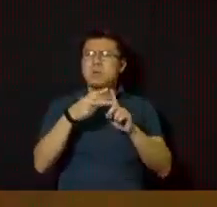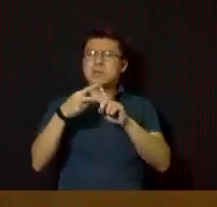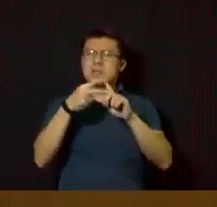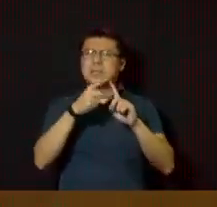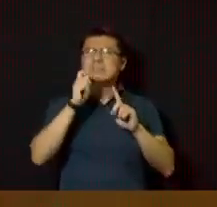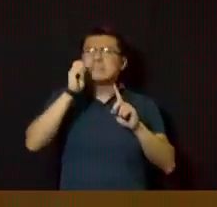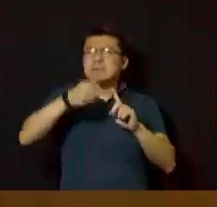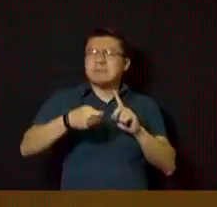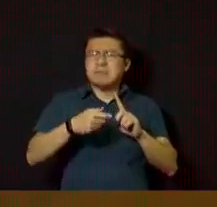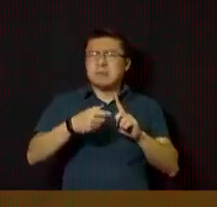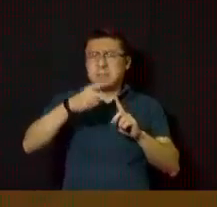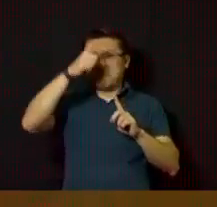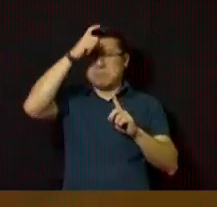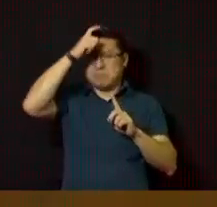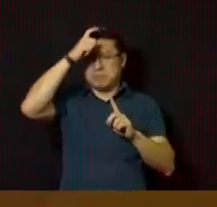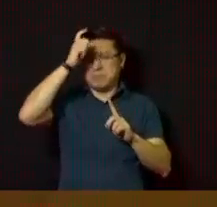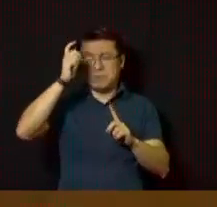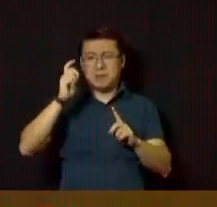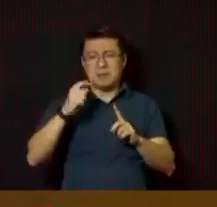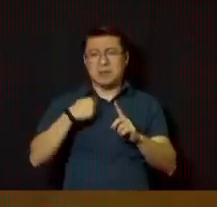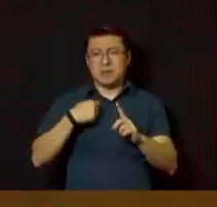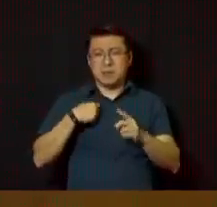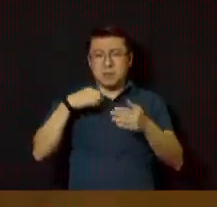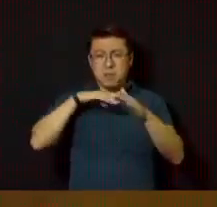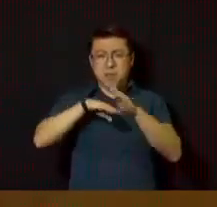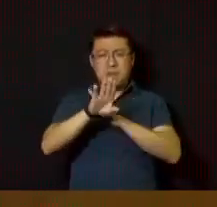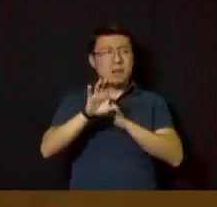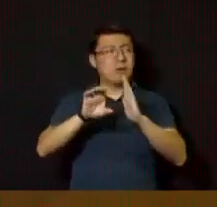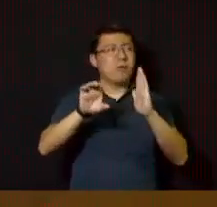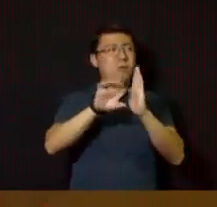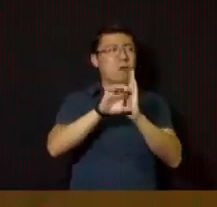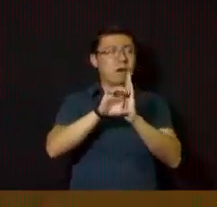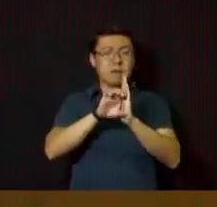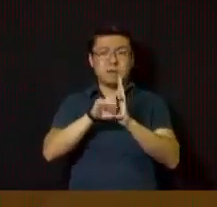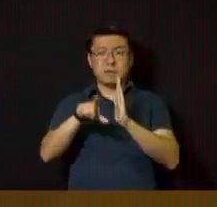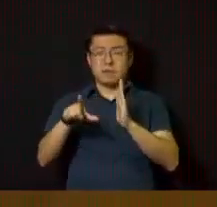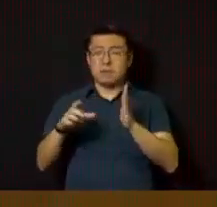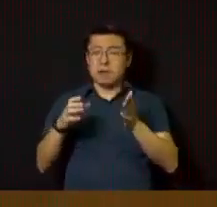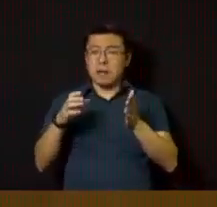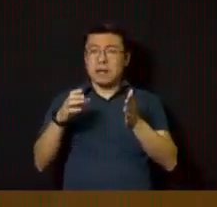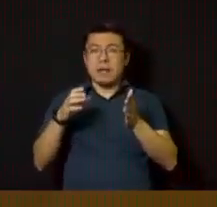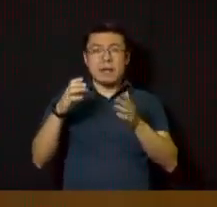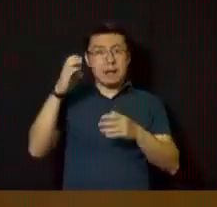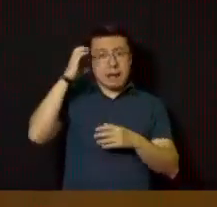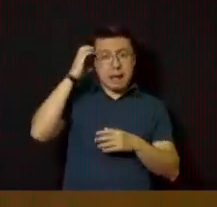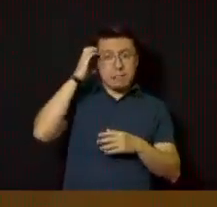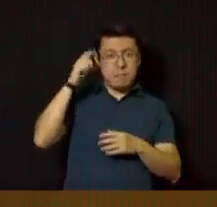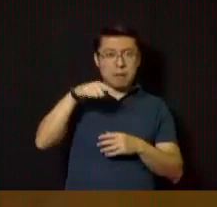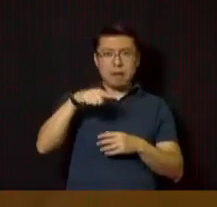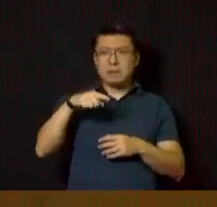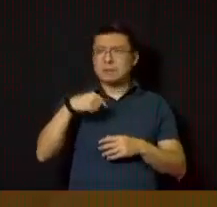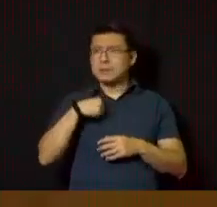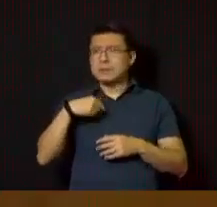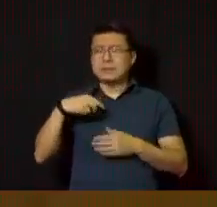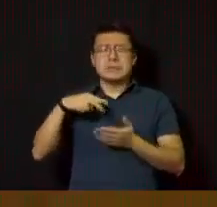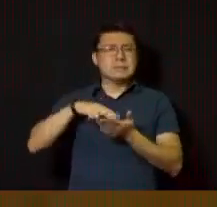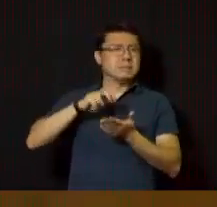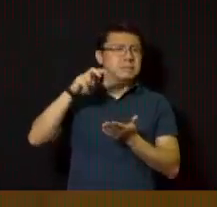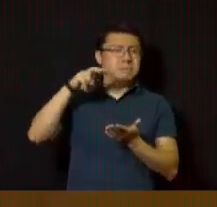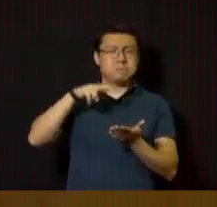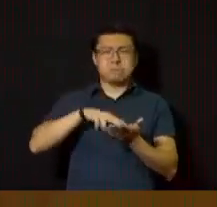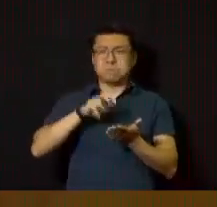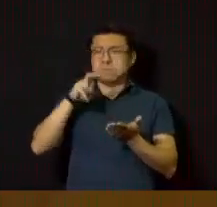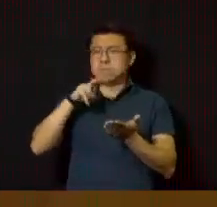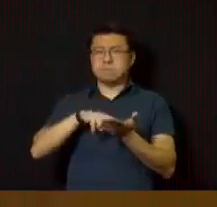Nada más que me acuerdo que cuando yo entré a la habitación, encontré cama y la verdad que empecé a saltar, a brincar emocionado,